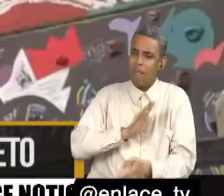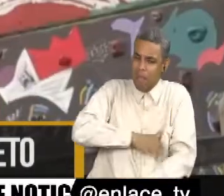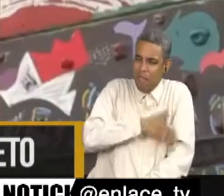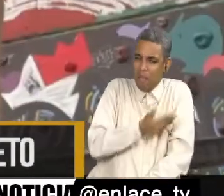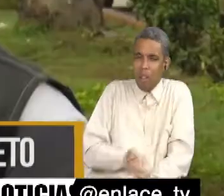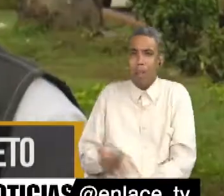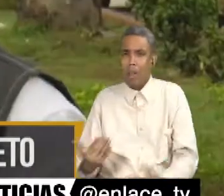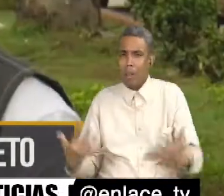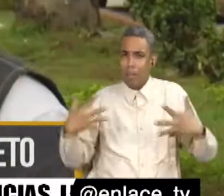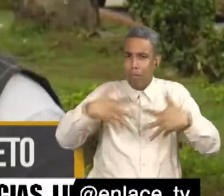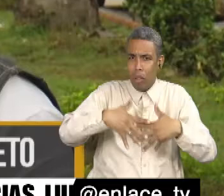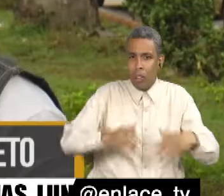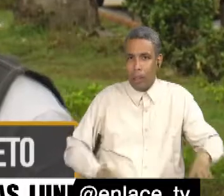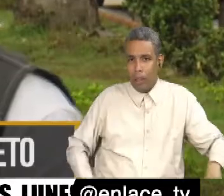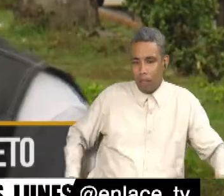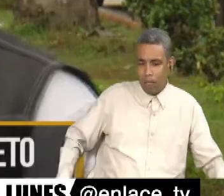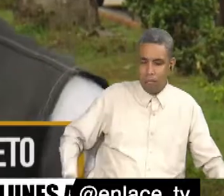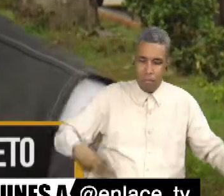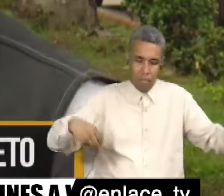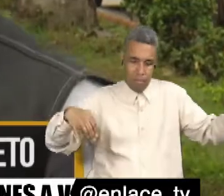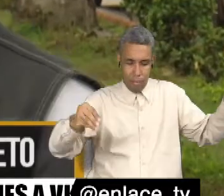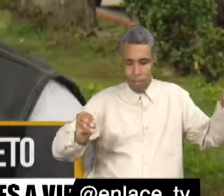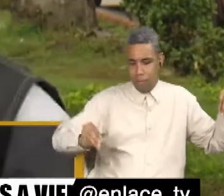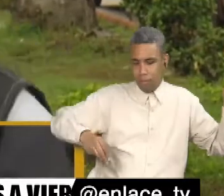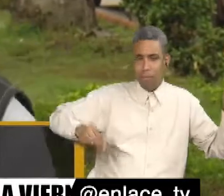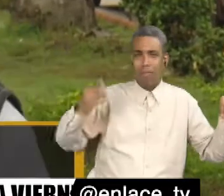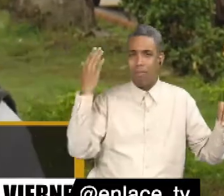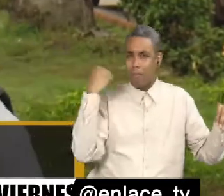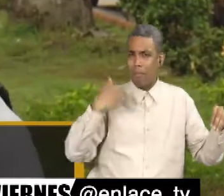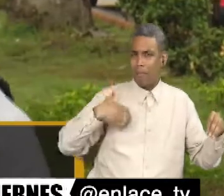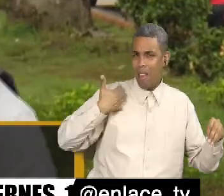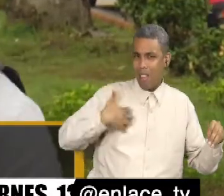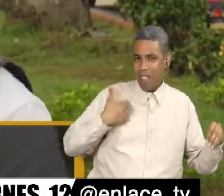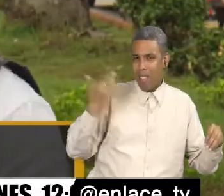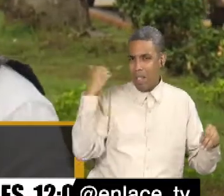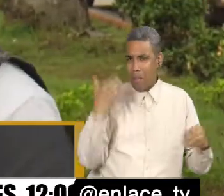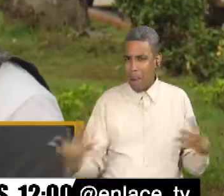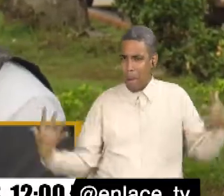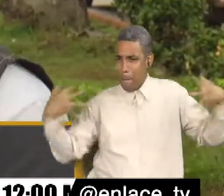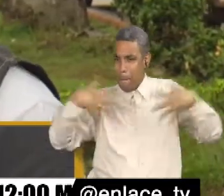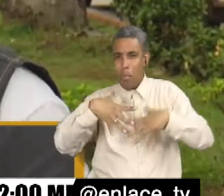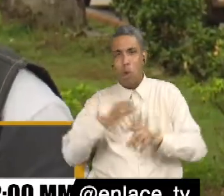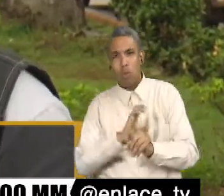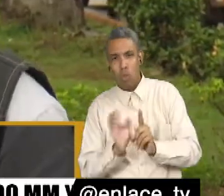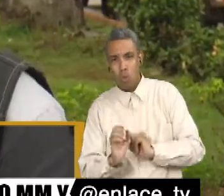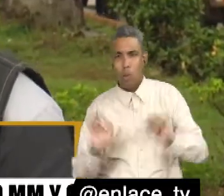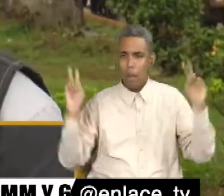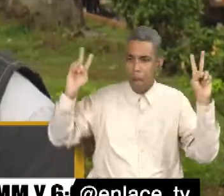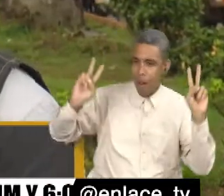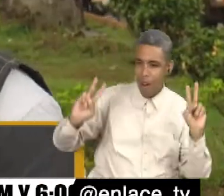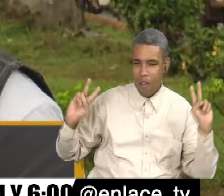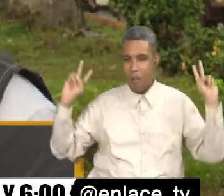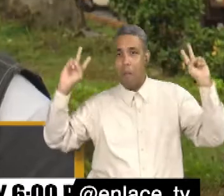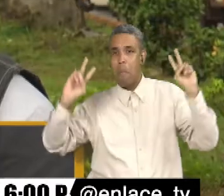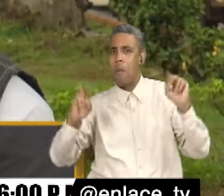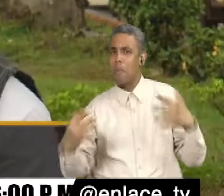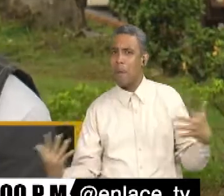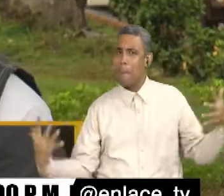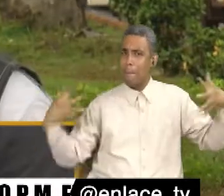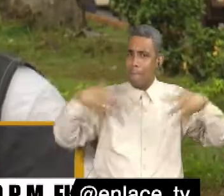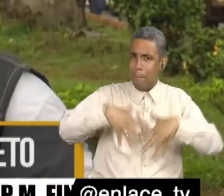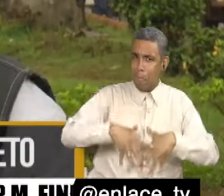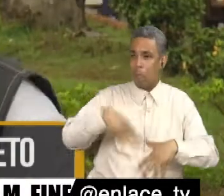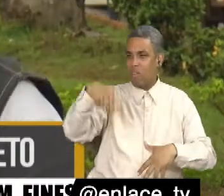cumbia villera argentina. Al traerla acá vimos que nos funcionó muy bien. Entonces desde nuestra ciudad funcionó bastante